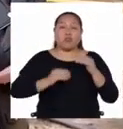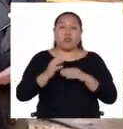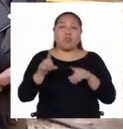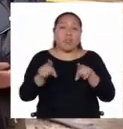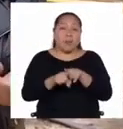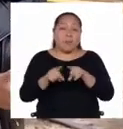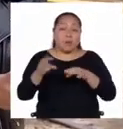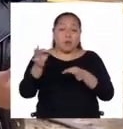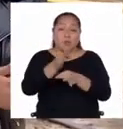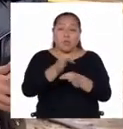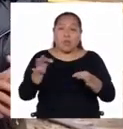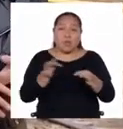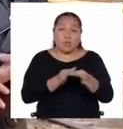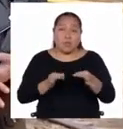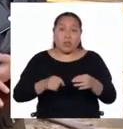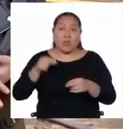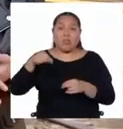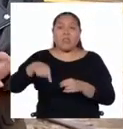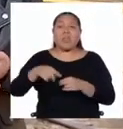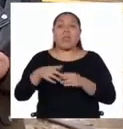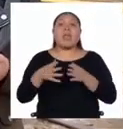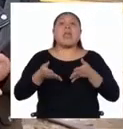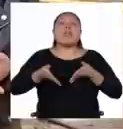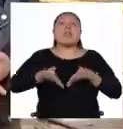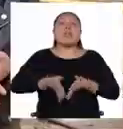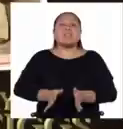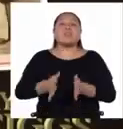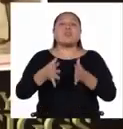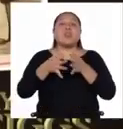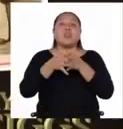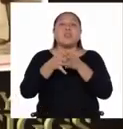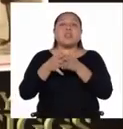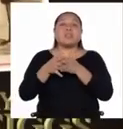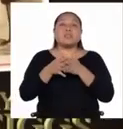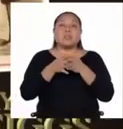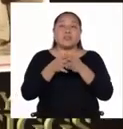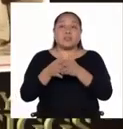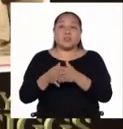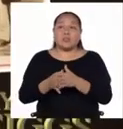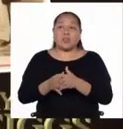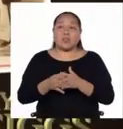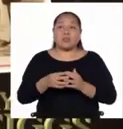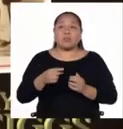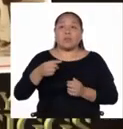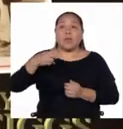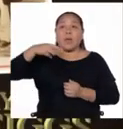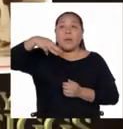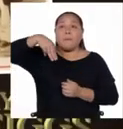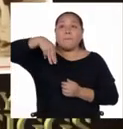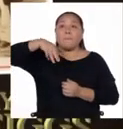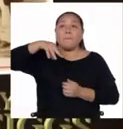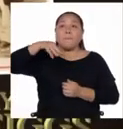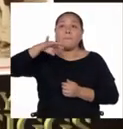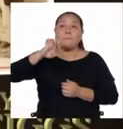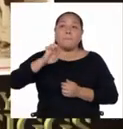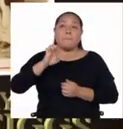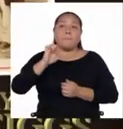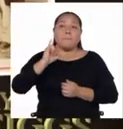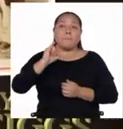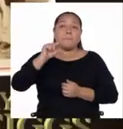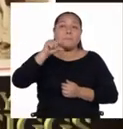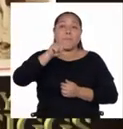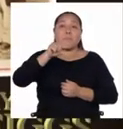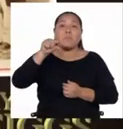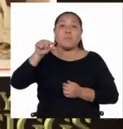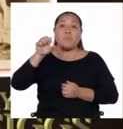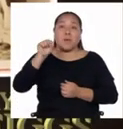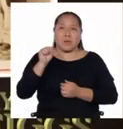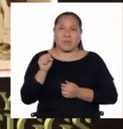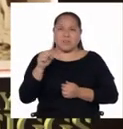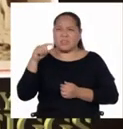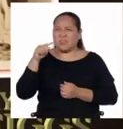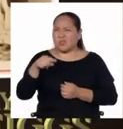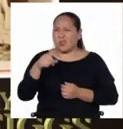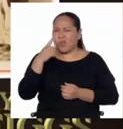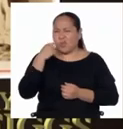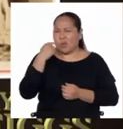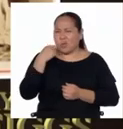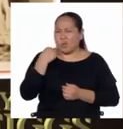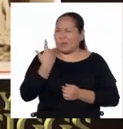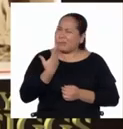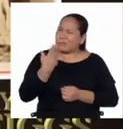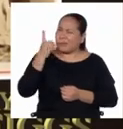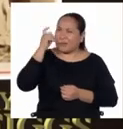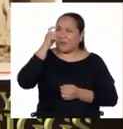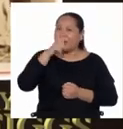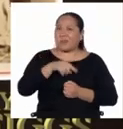ingeniero, pero norteamericano, Henry Meigs, un hombre bastante controvertido al que incluso se le llamó